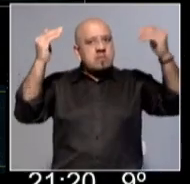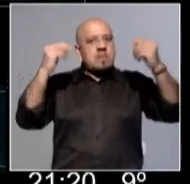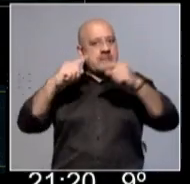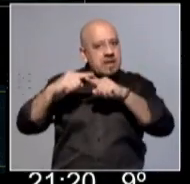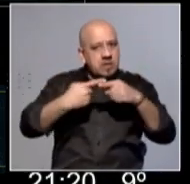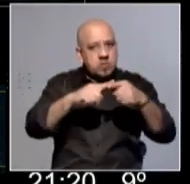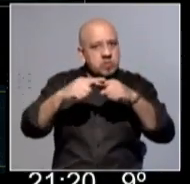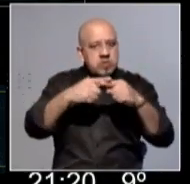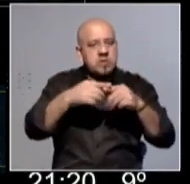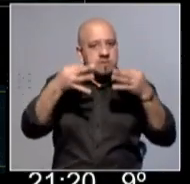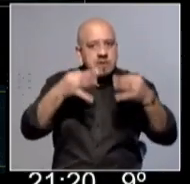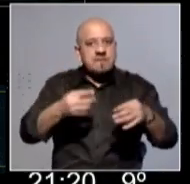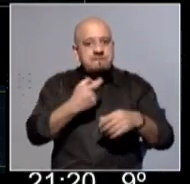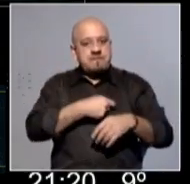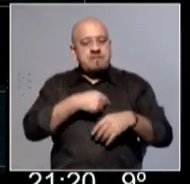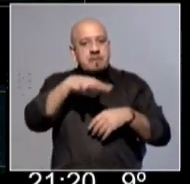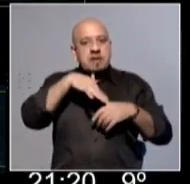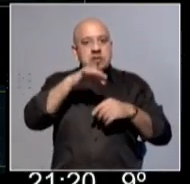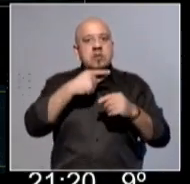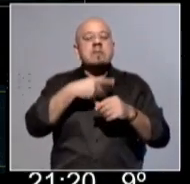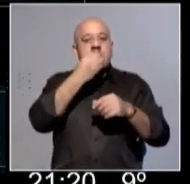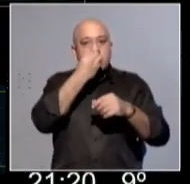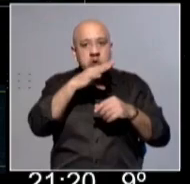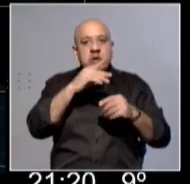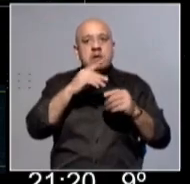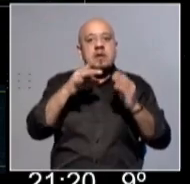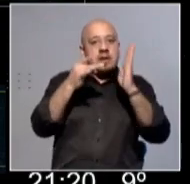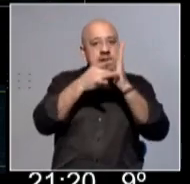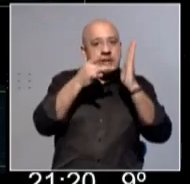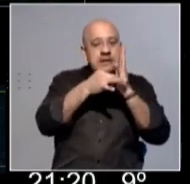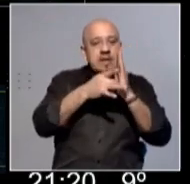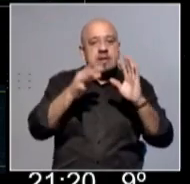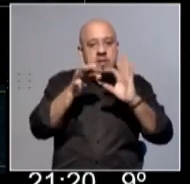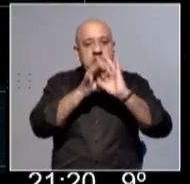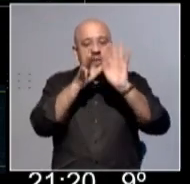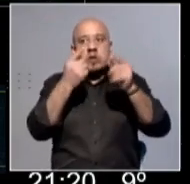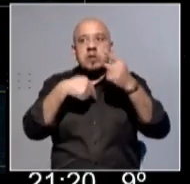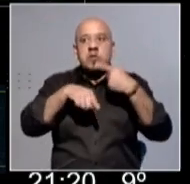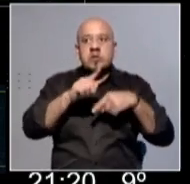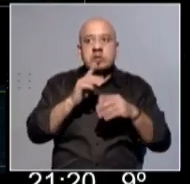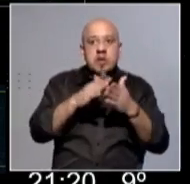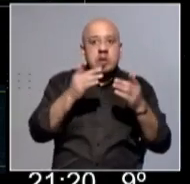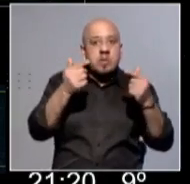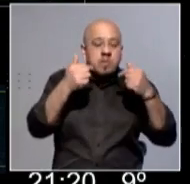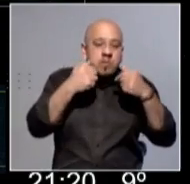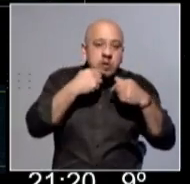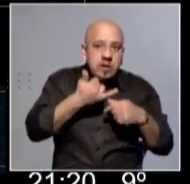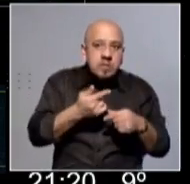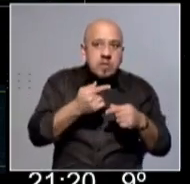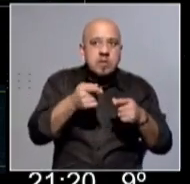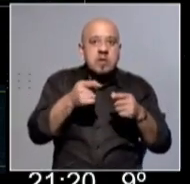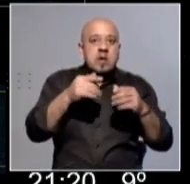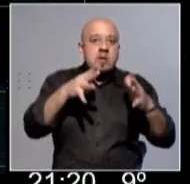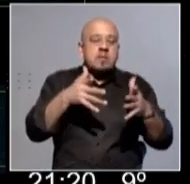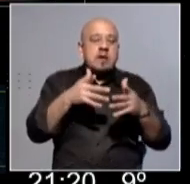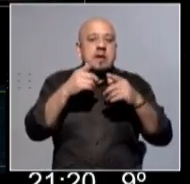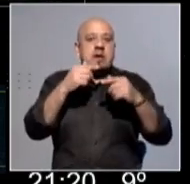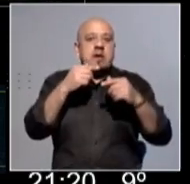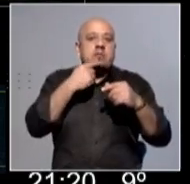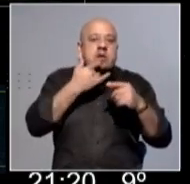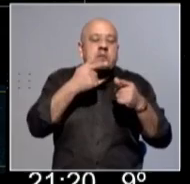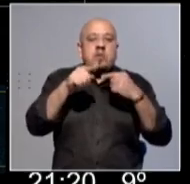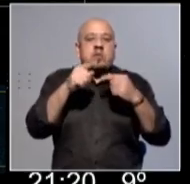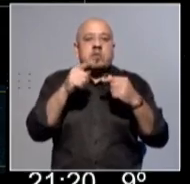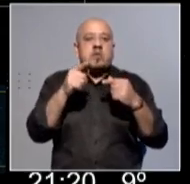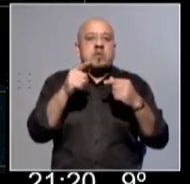de la sociedad y mejorás la calidad democrática. Entonces, en cualquier circunstancia, incluso para pelearnos, digamos, ¿no?, entre